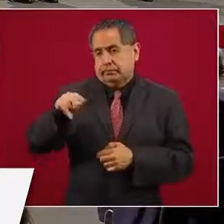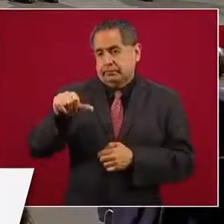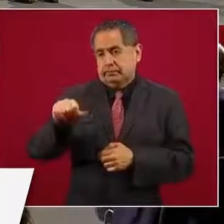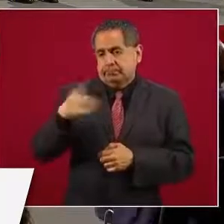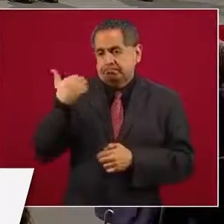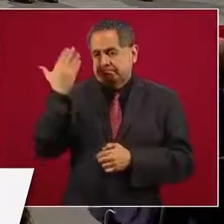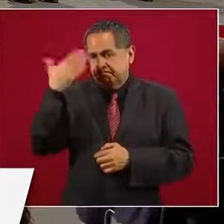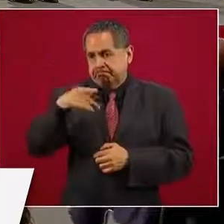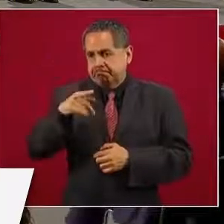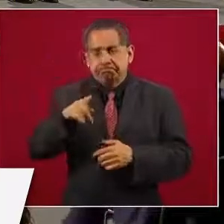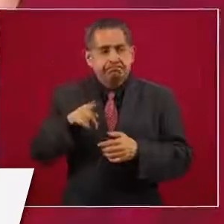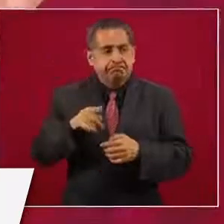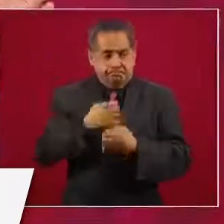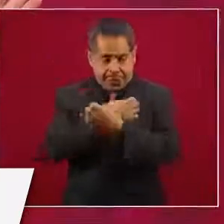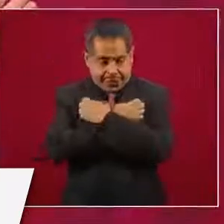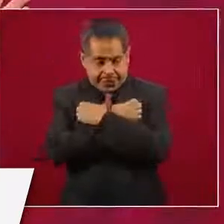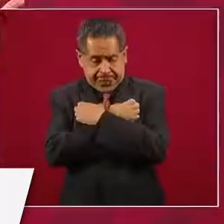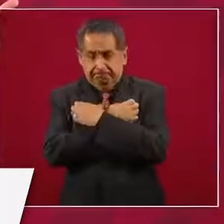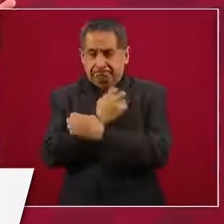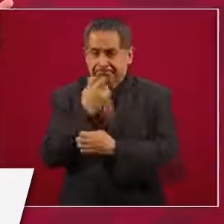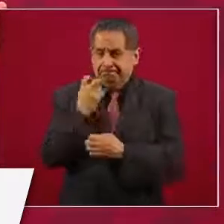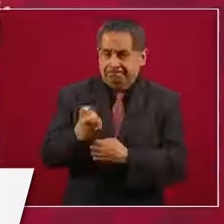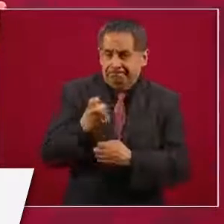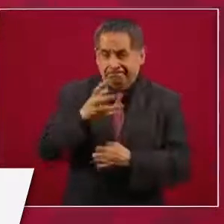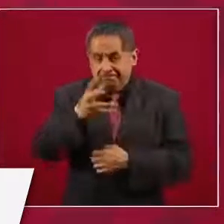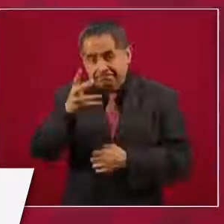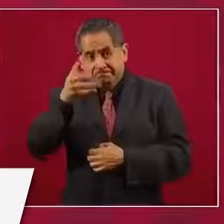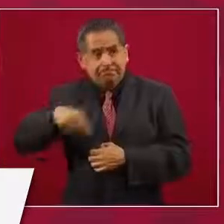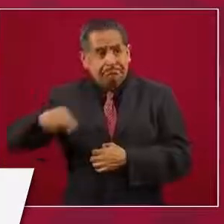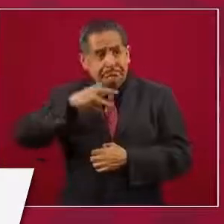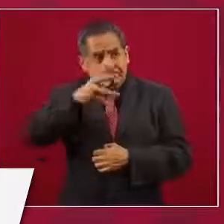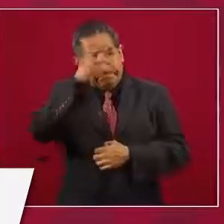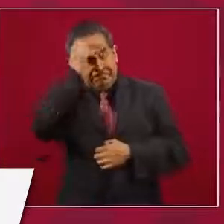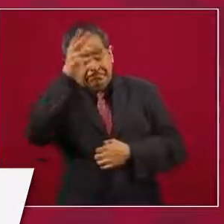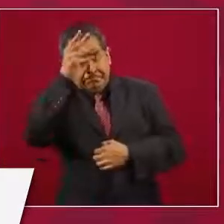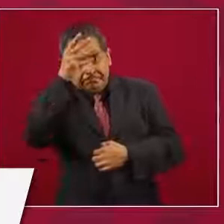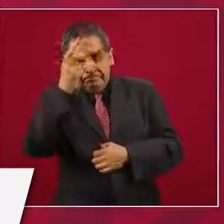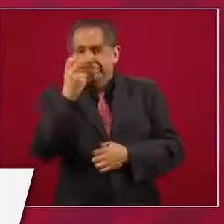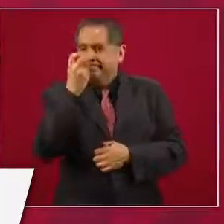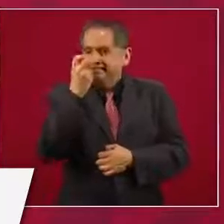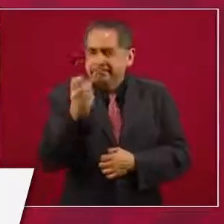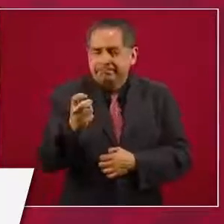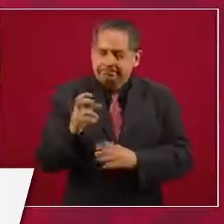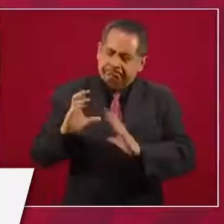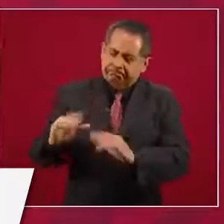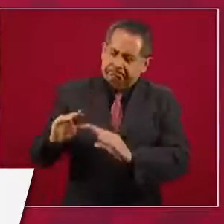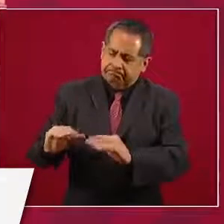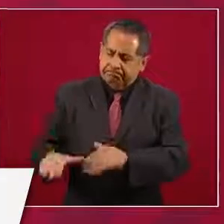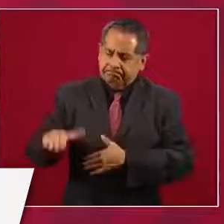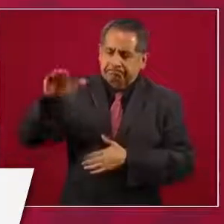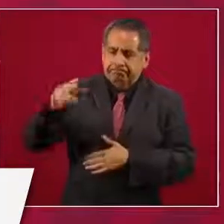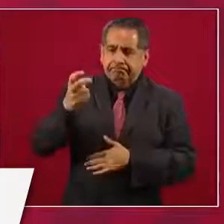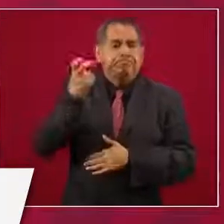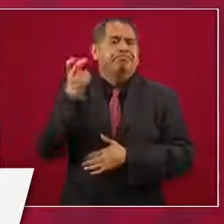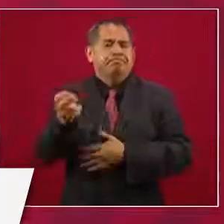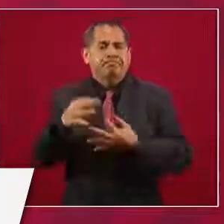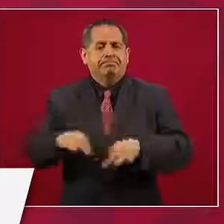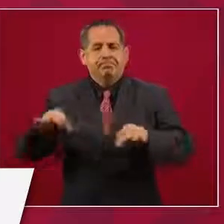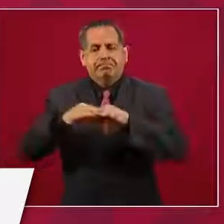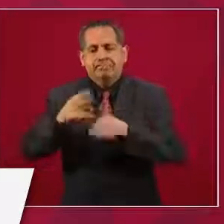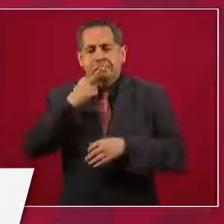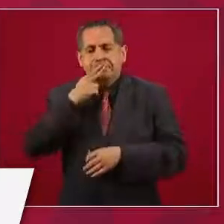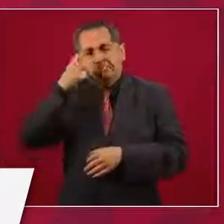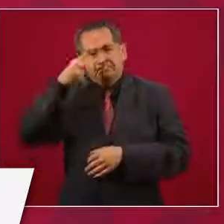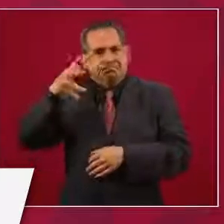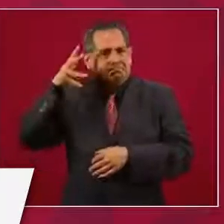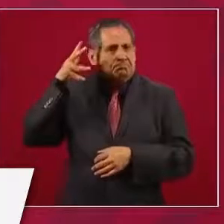que invertir en el aprendizaje e invertir en la formación es invertir por